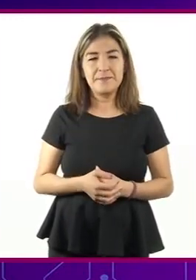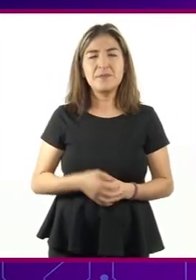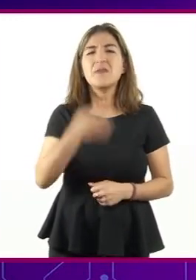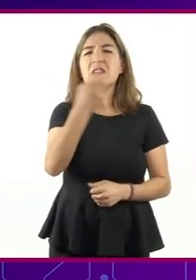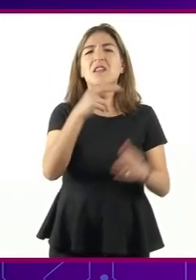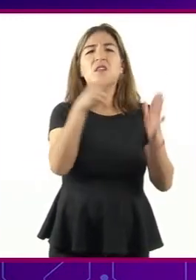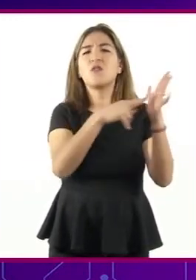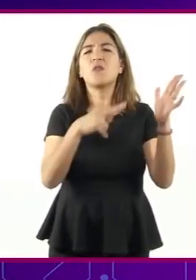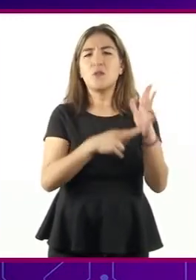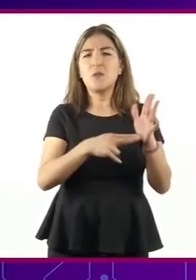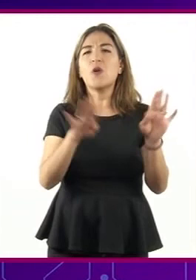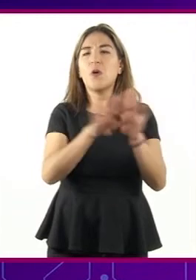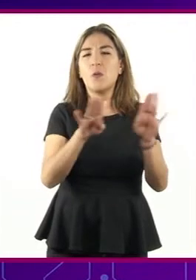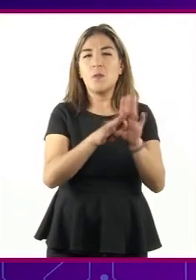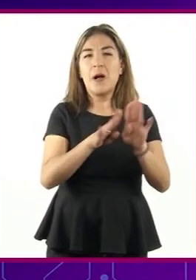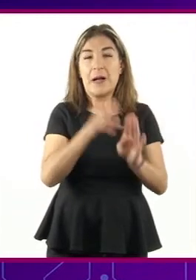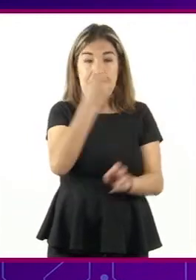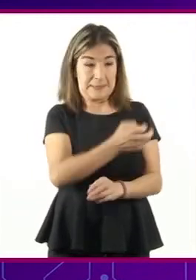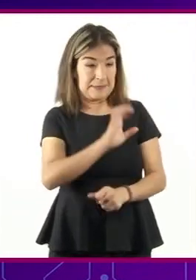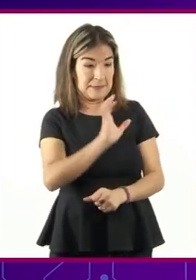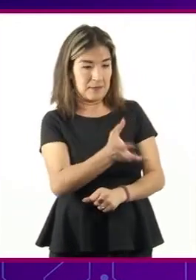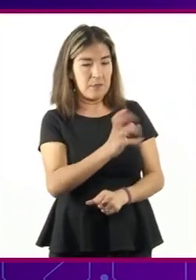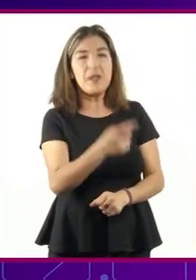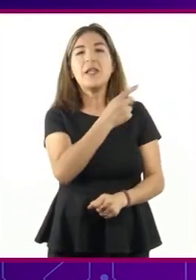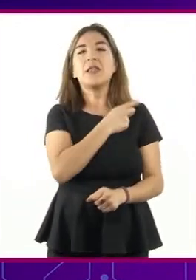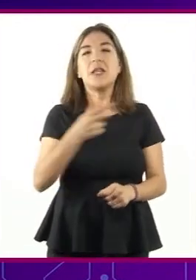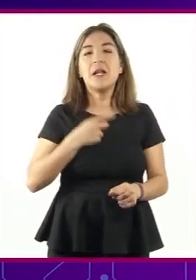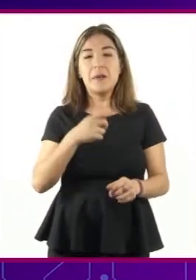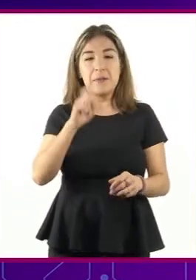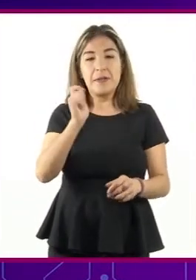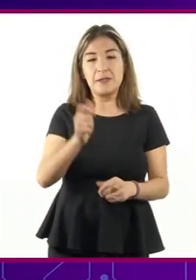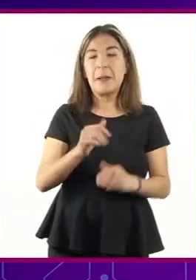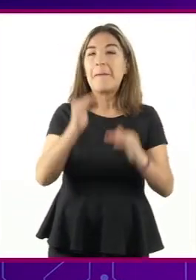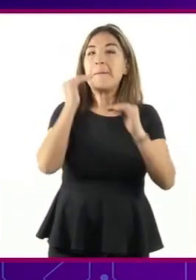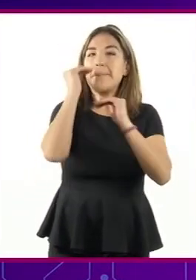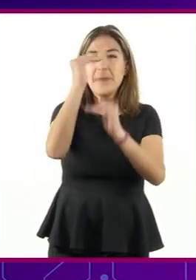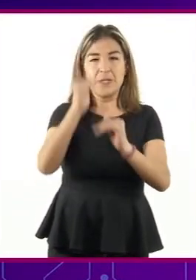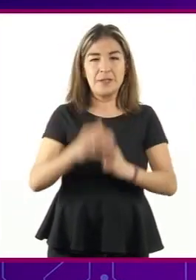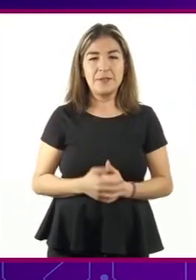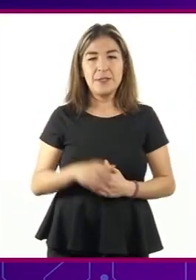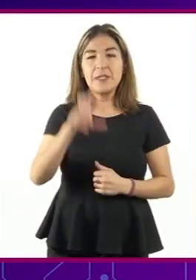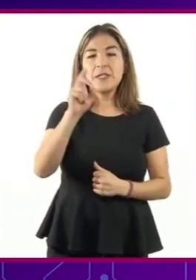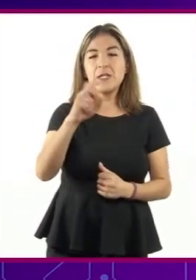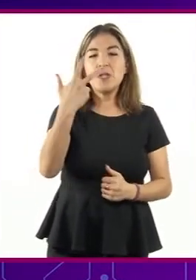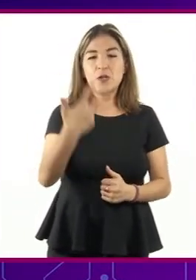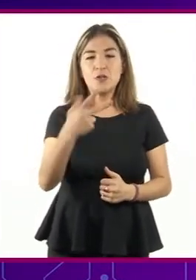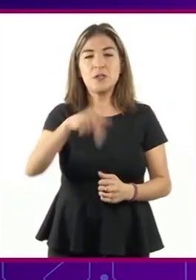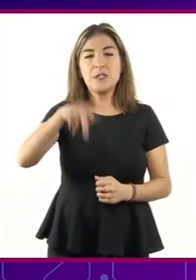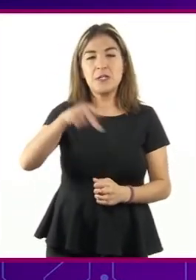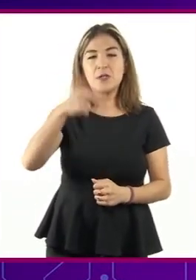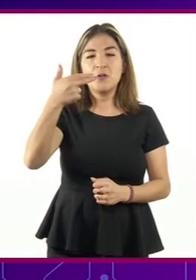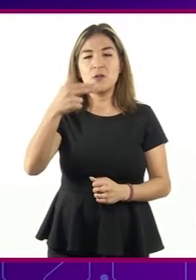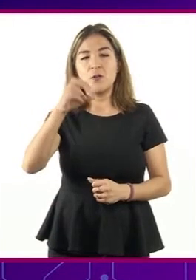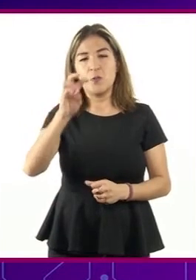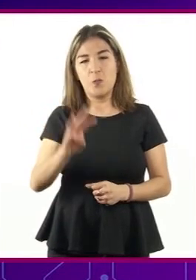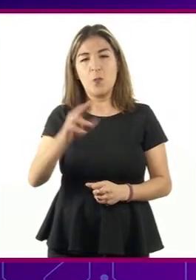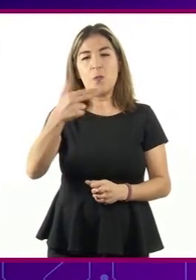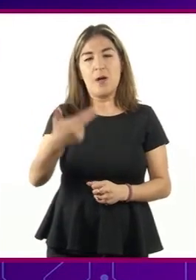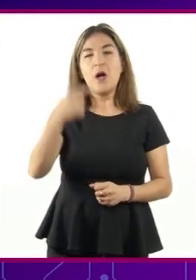norma establece que este tipo de lavadora debe consumir un máximo de 38 kilowatts hora cada